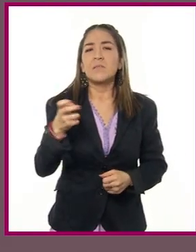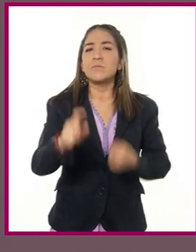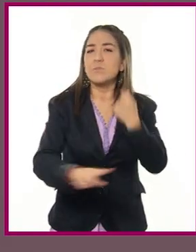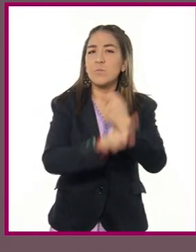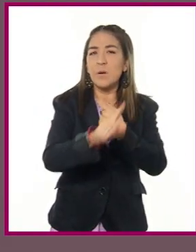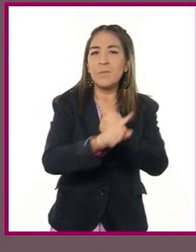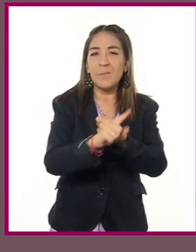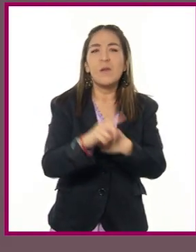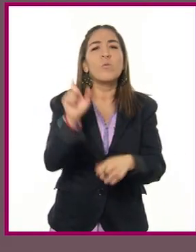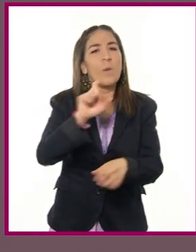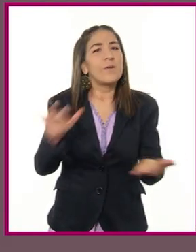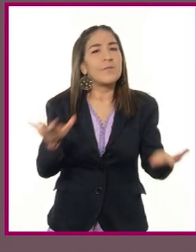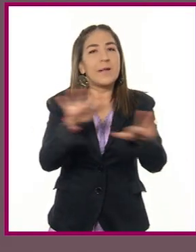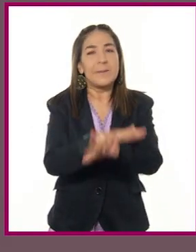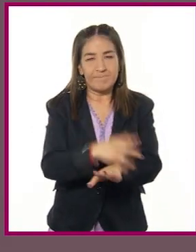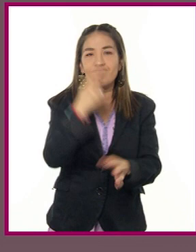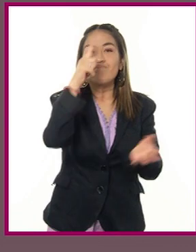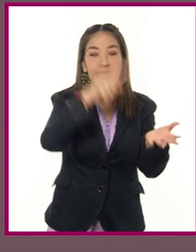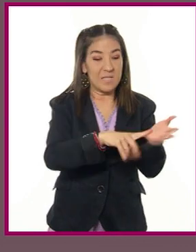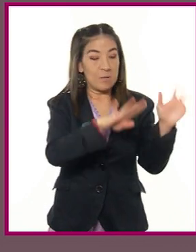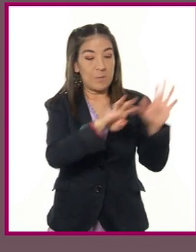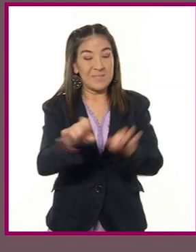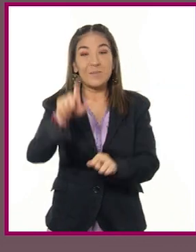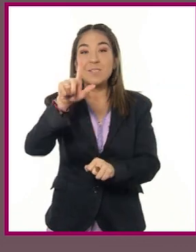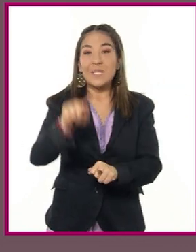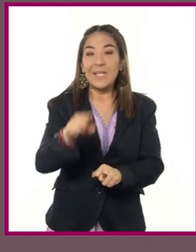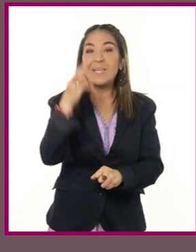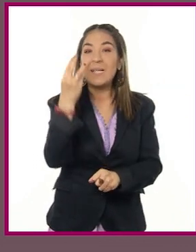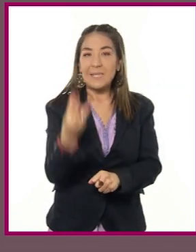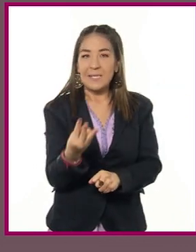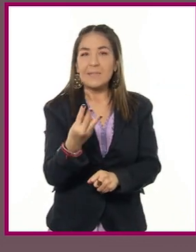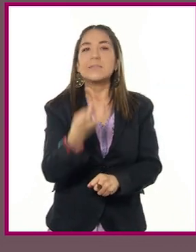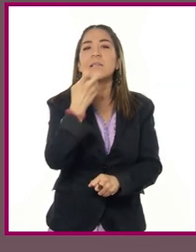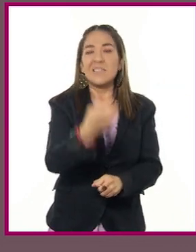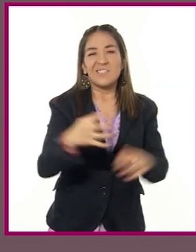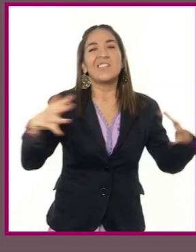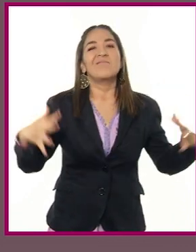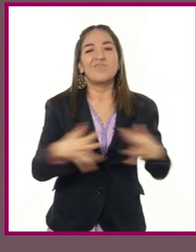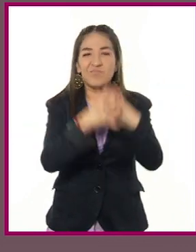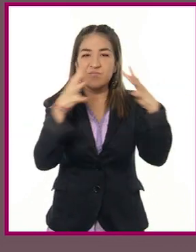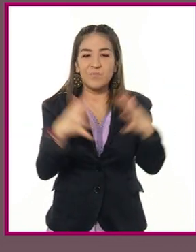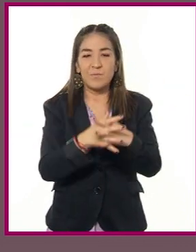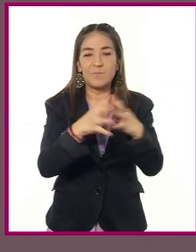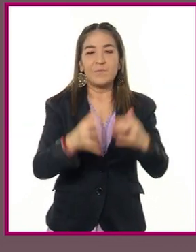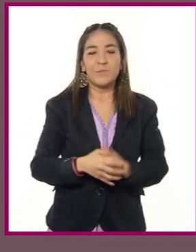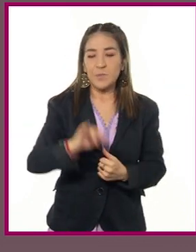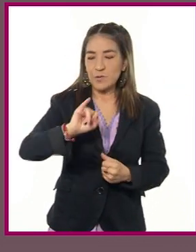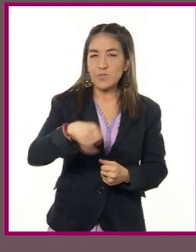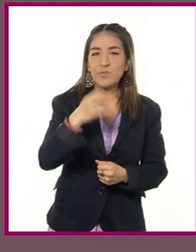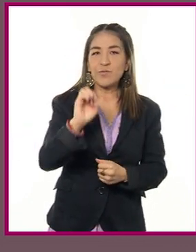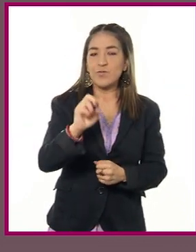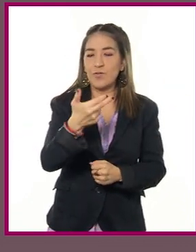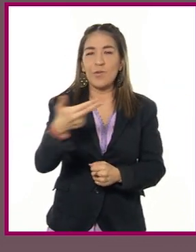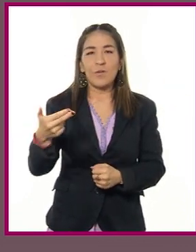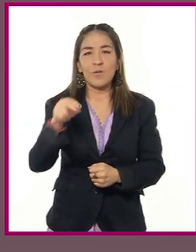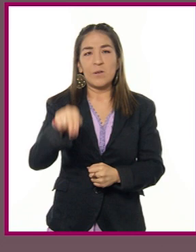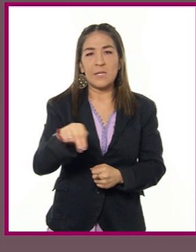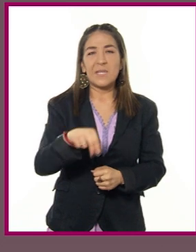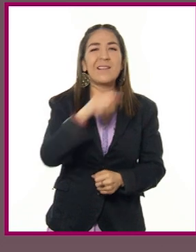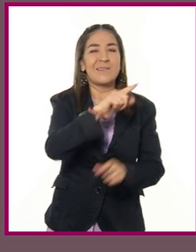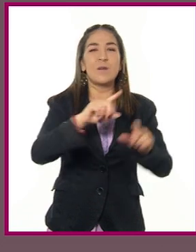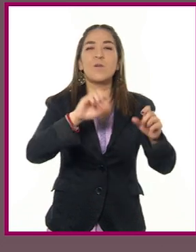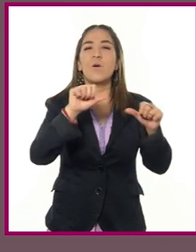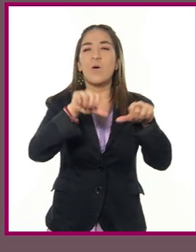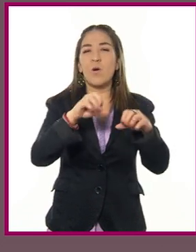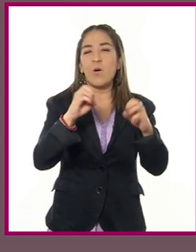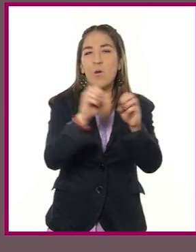años 70. En 1973, con la guerra de Yom Kippur, la OPEP,